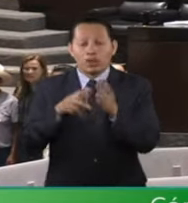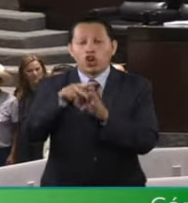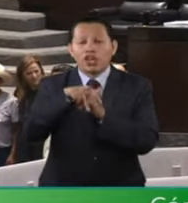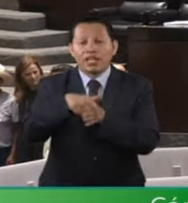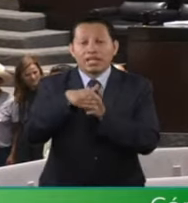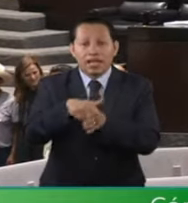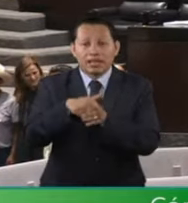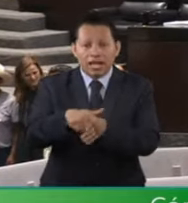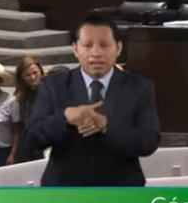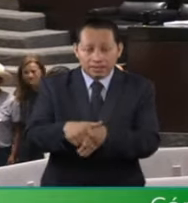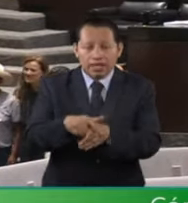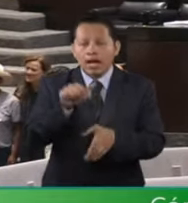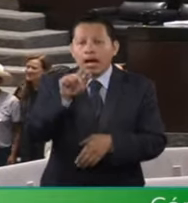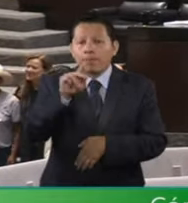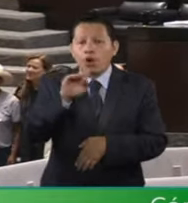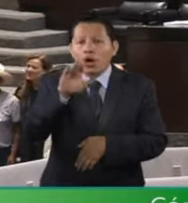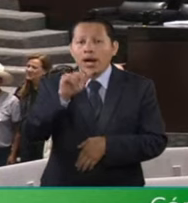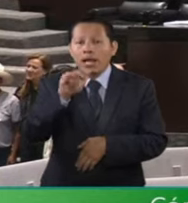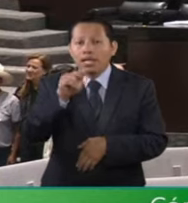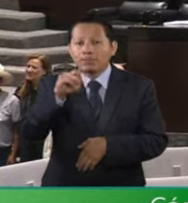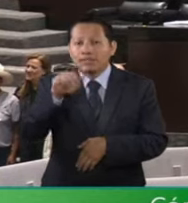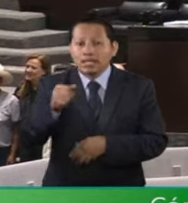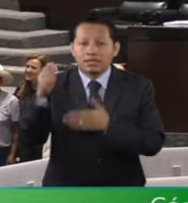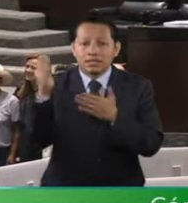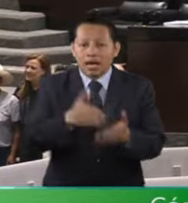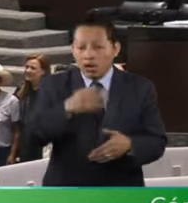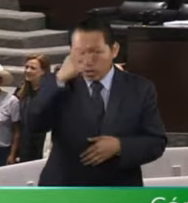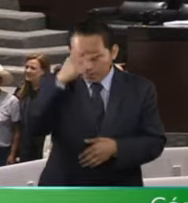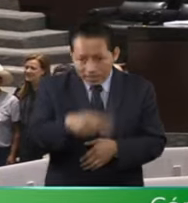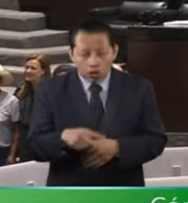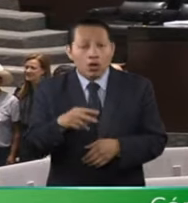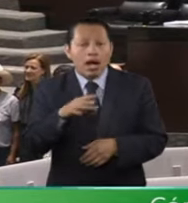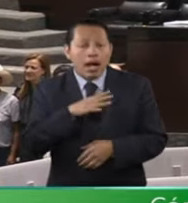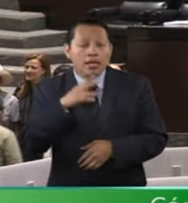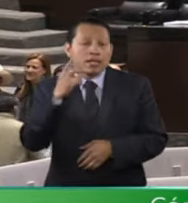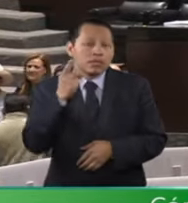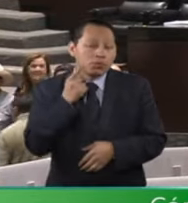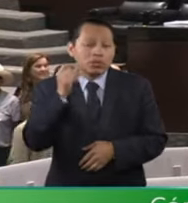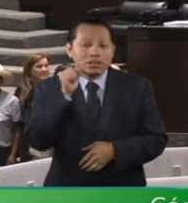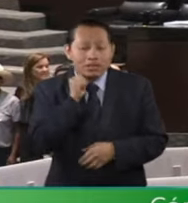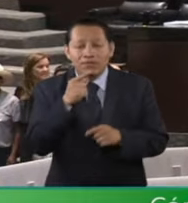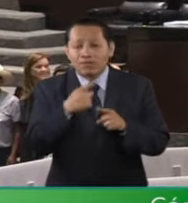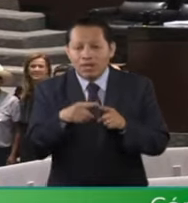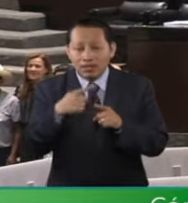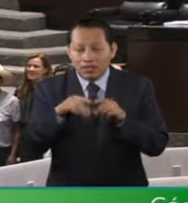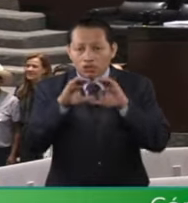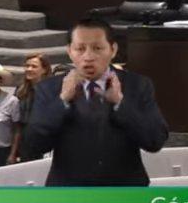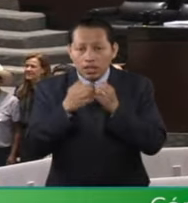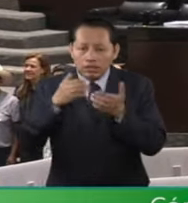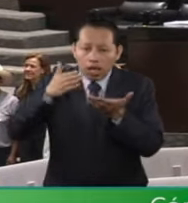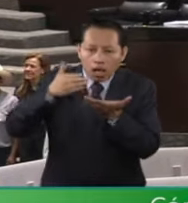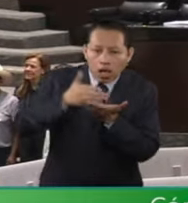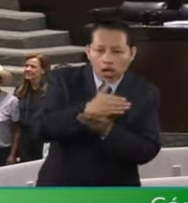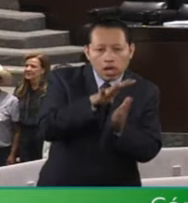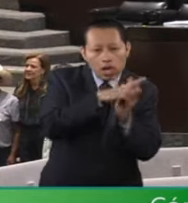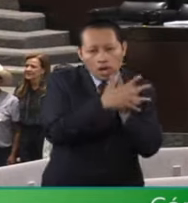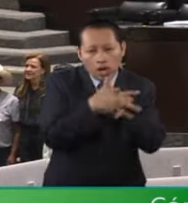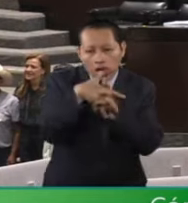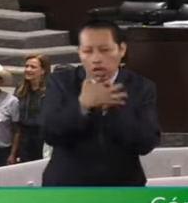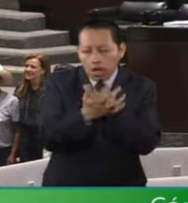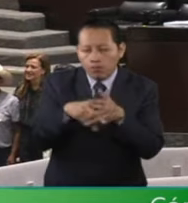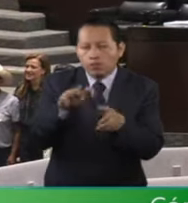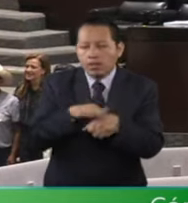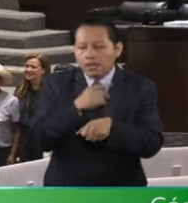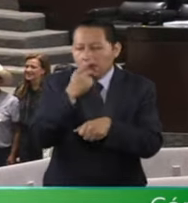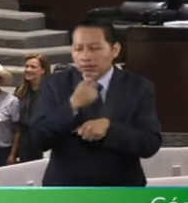apocalipsis llegaron a México y se mezclaron entre diputados y senadores del Congreso de la Unión, quienes, embriagados en la idea de que el